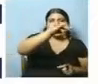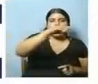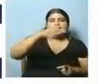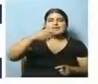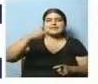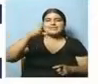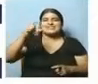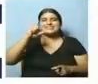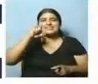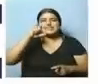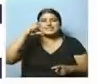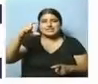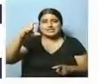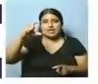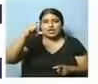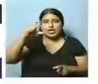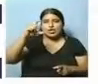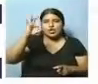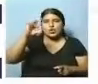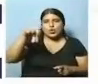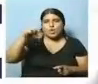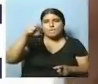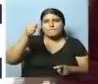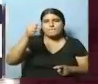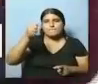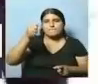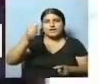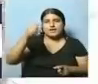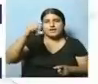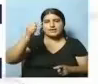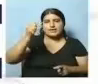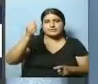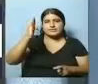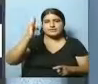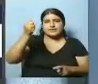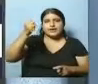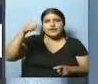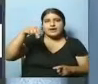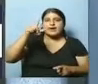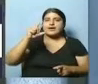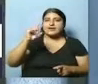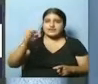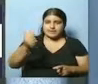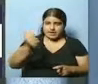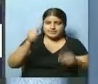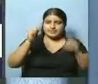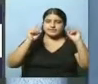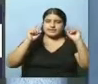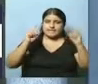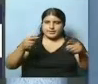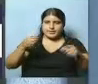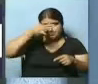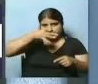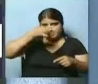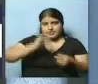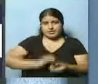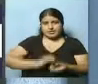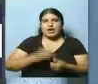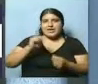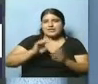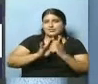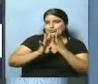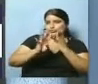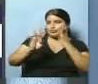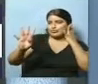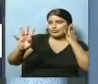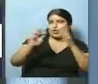Copacabana. Nosotros estamos haciendo el triage acá con los enfermeros, con los agentes sanitarios que están destinados en este lugar, donde se va haciendo el triage en las